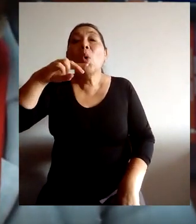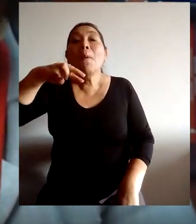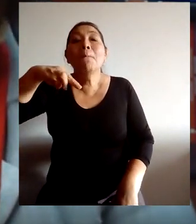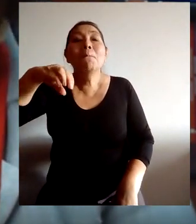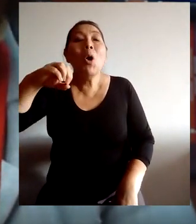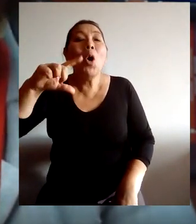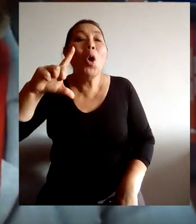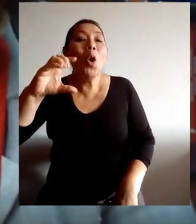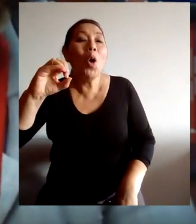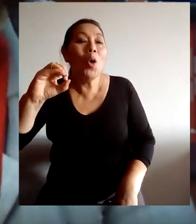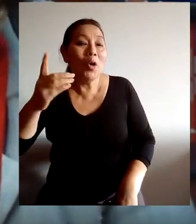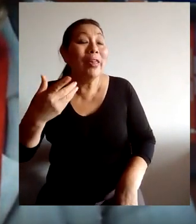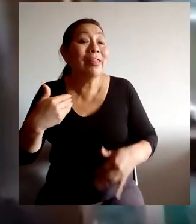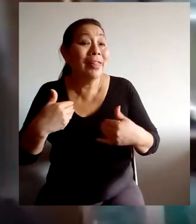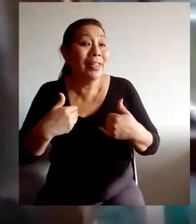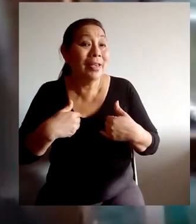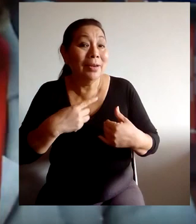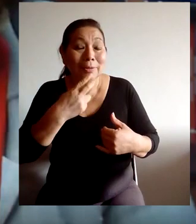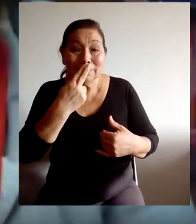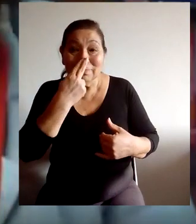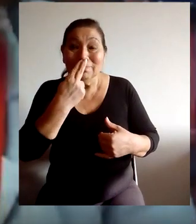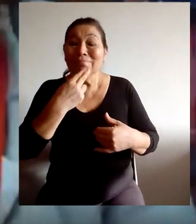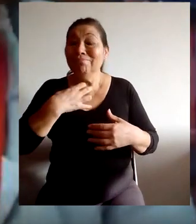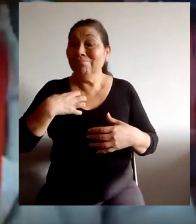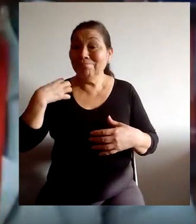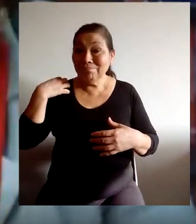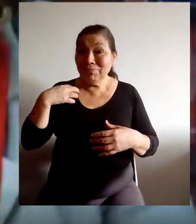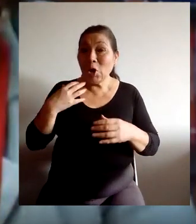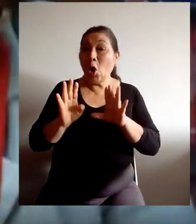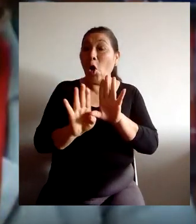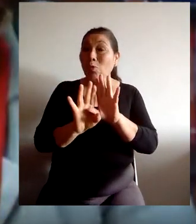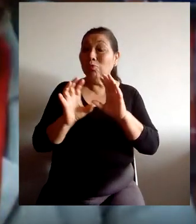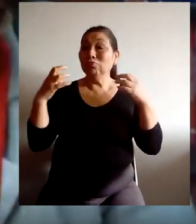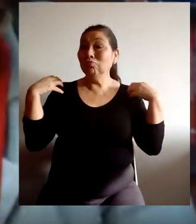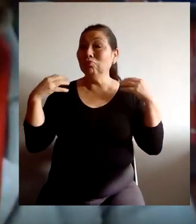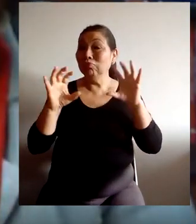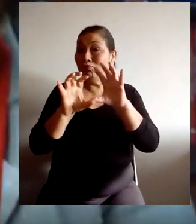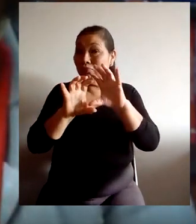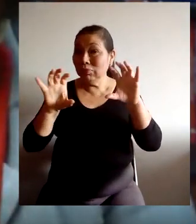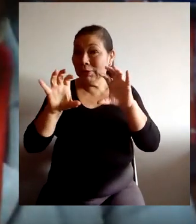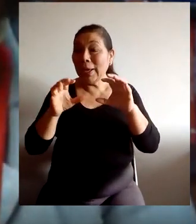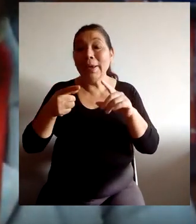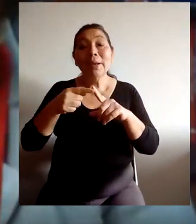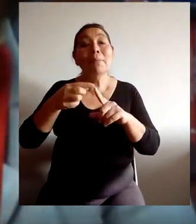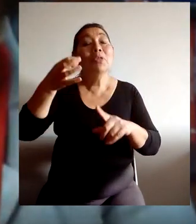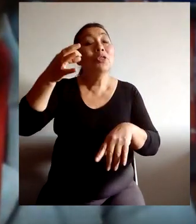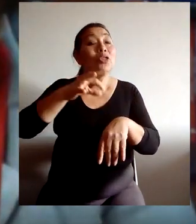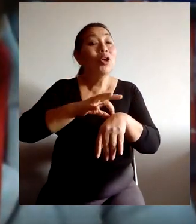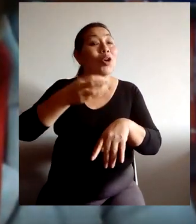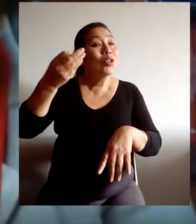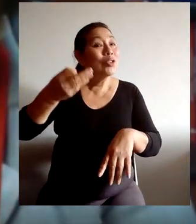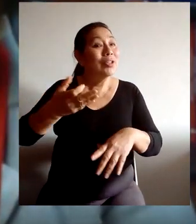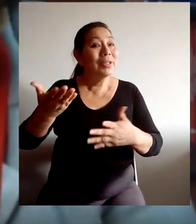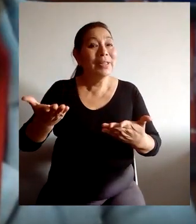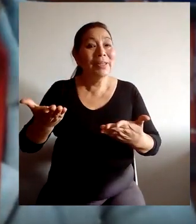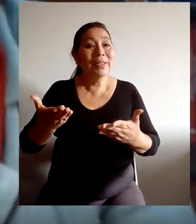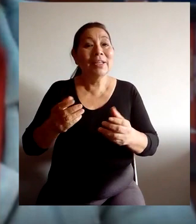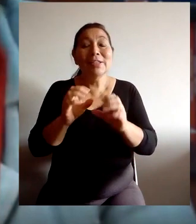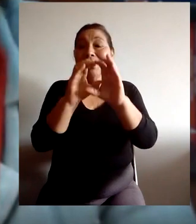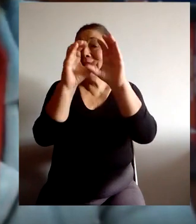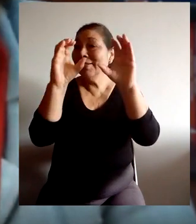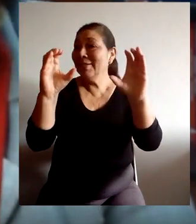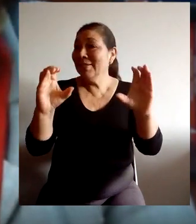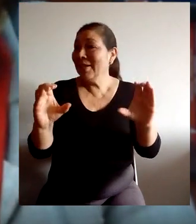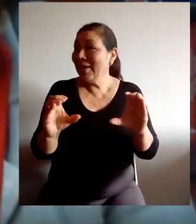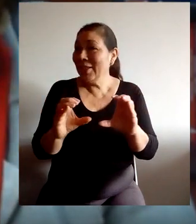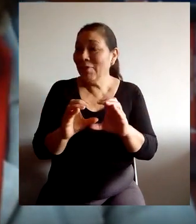ese especialista no esté certificado o no utilice la nomenclatura que usted está cuestionando acá, que no